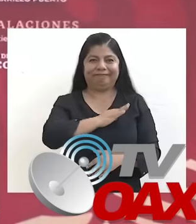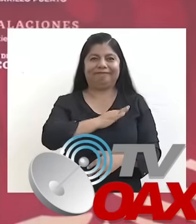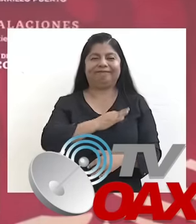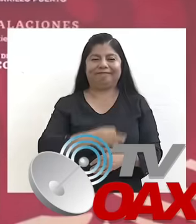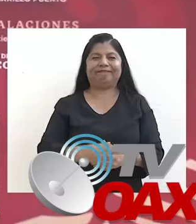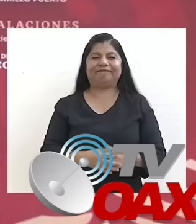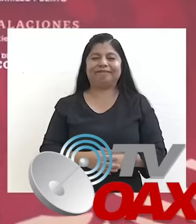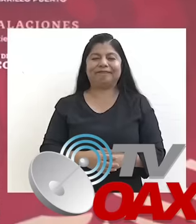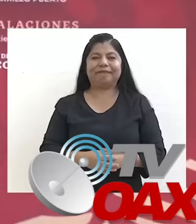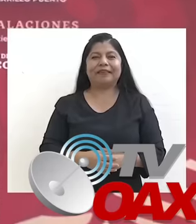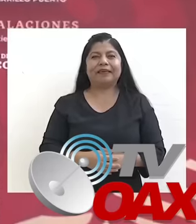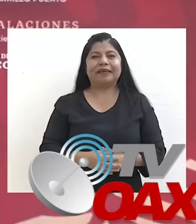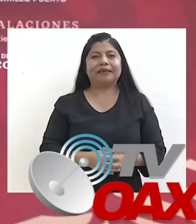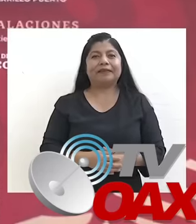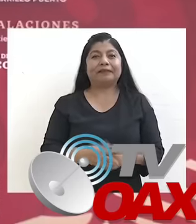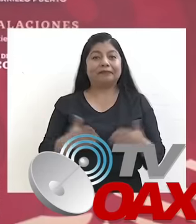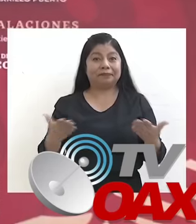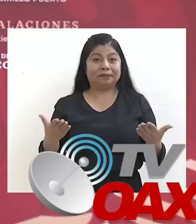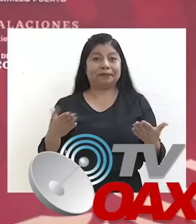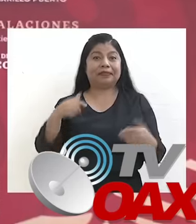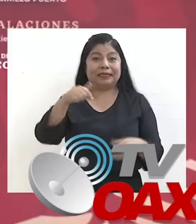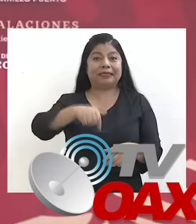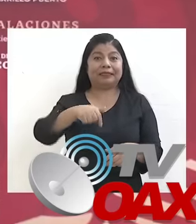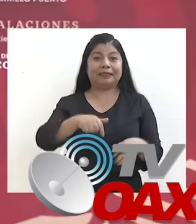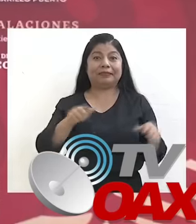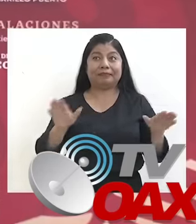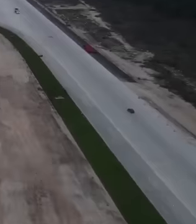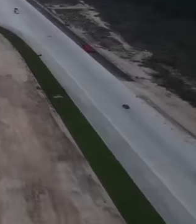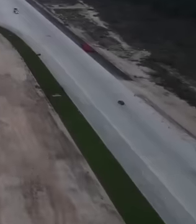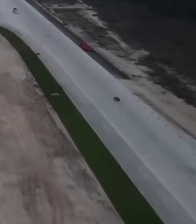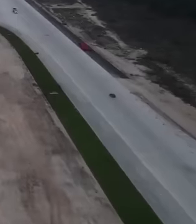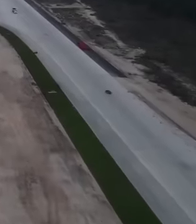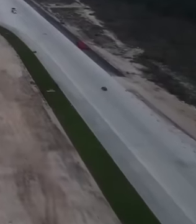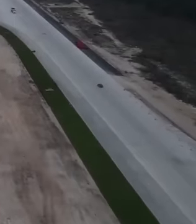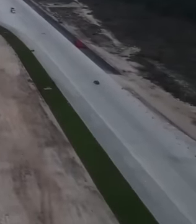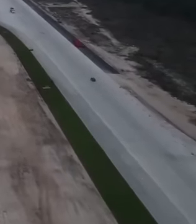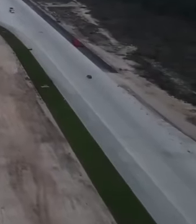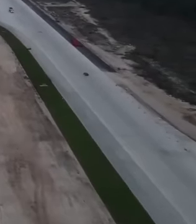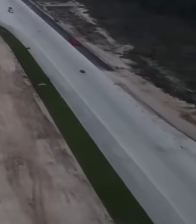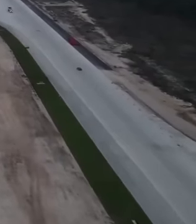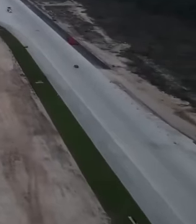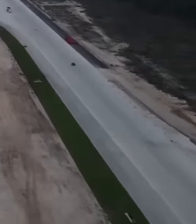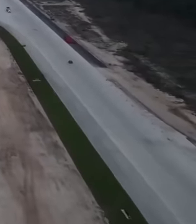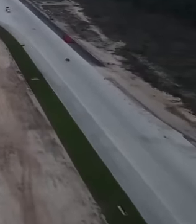a los trabajadores de la construcción, a los que ya no están,